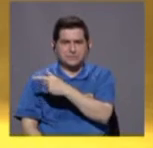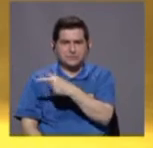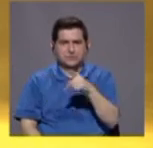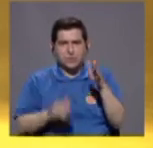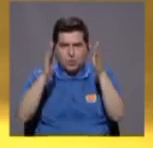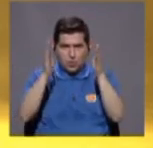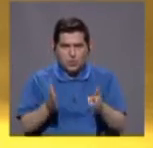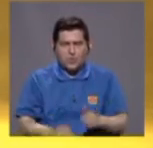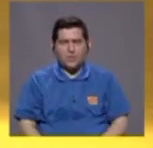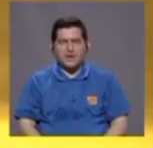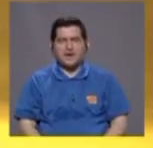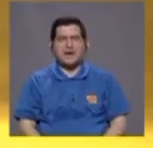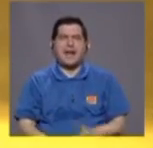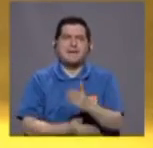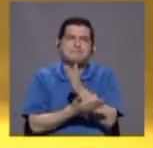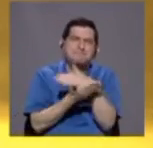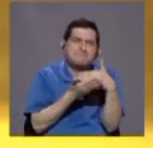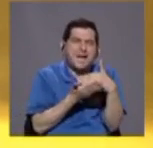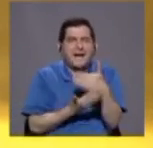herediano